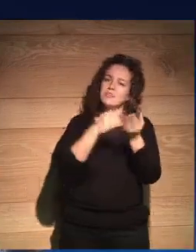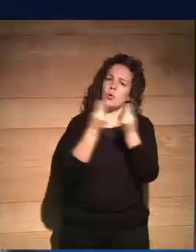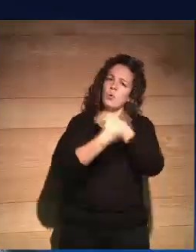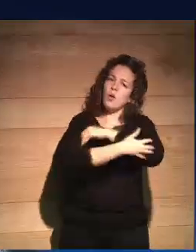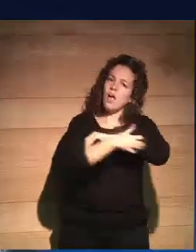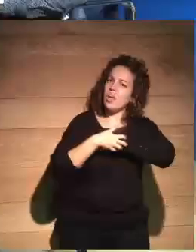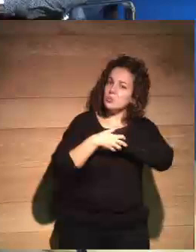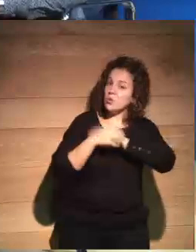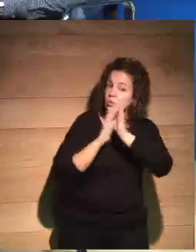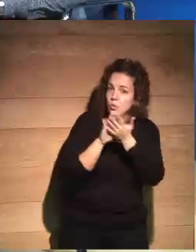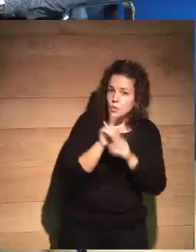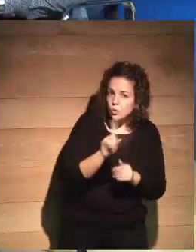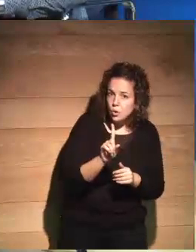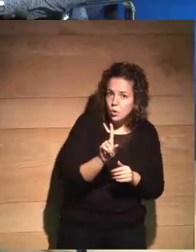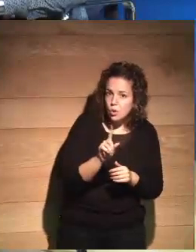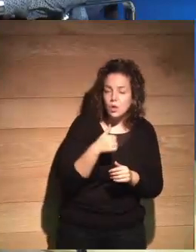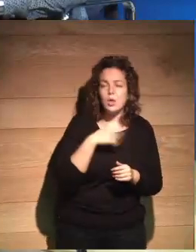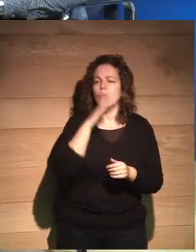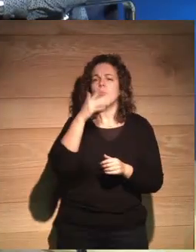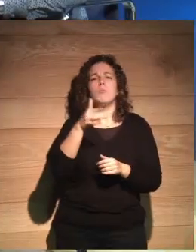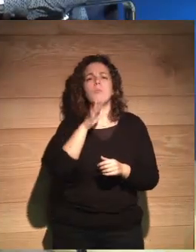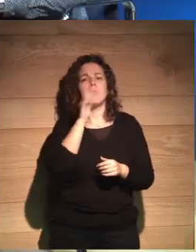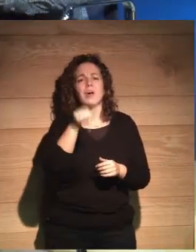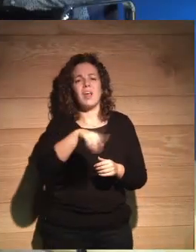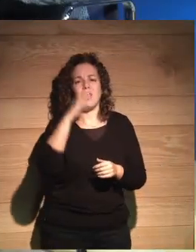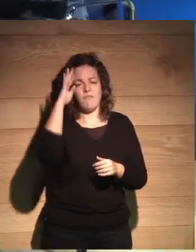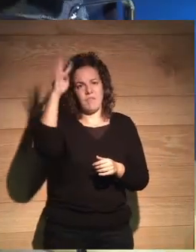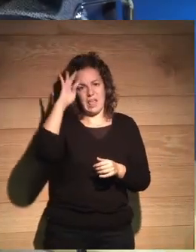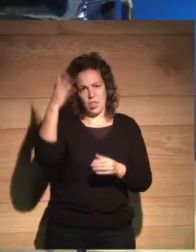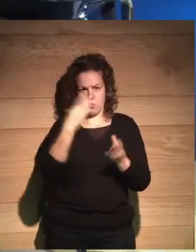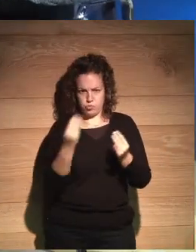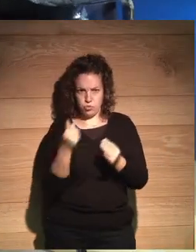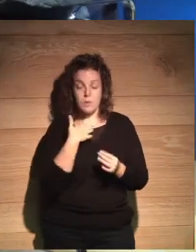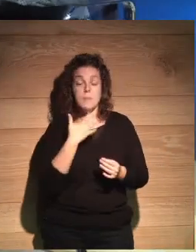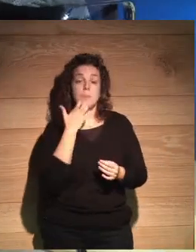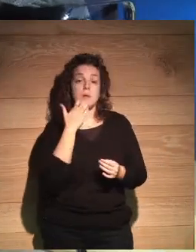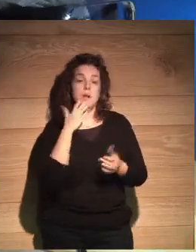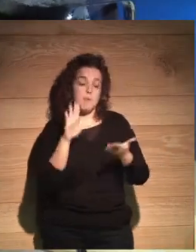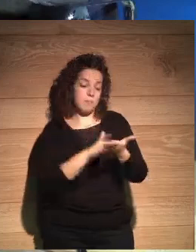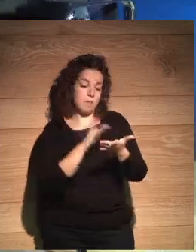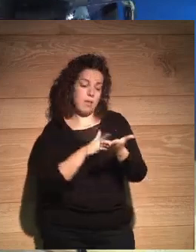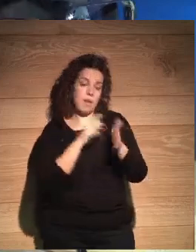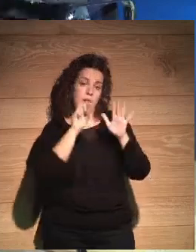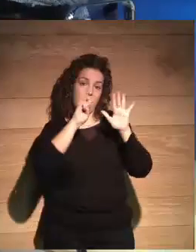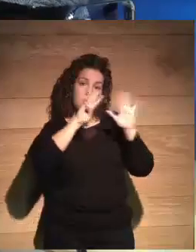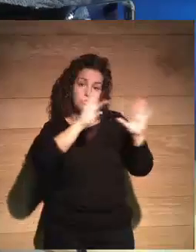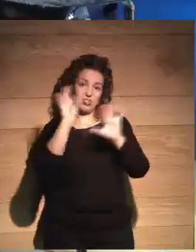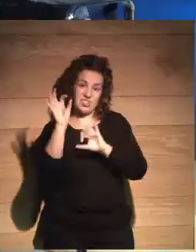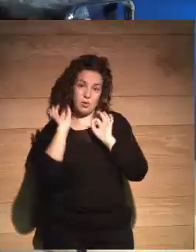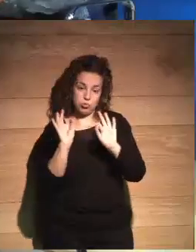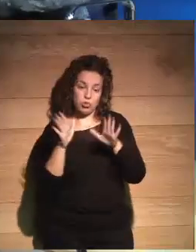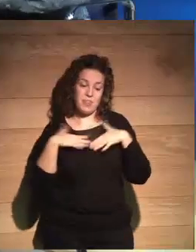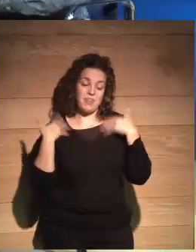no... Porque aquí hay mucha afición, ¿no? Por ejemplo, en la página 80, de